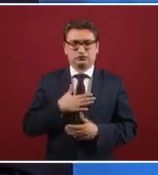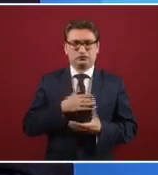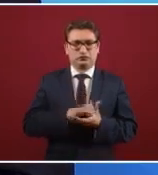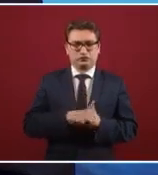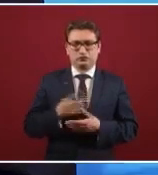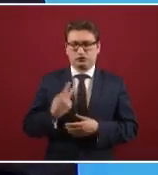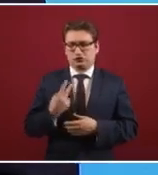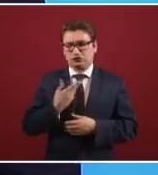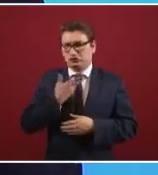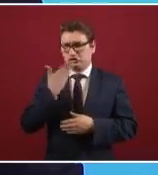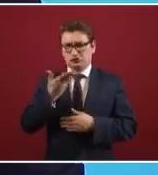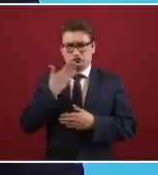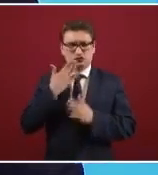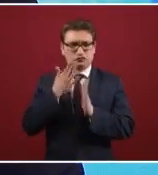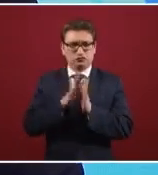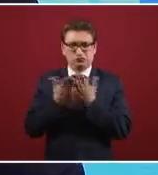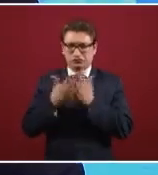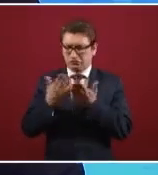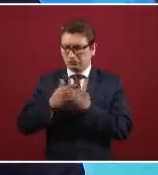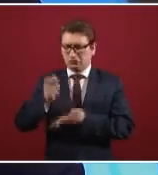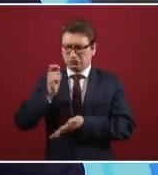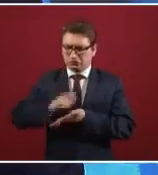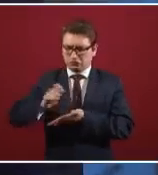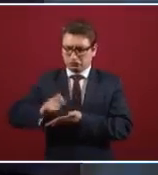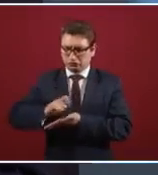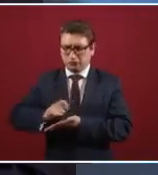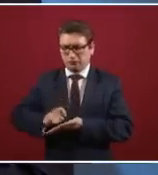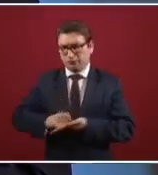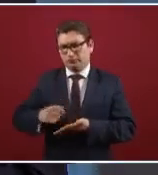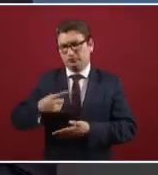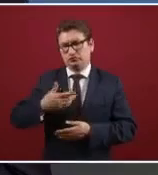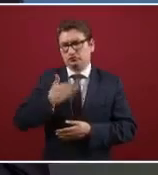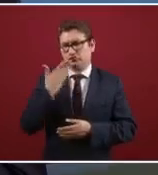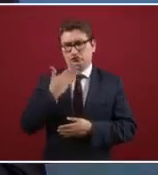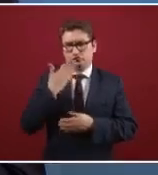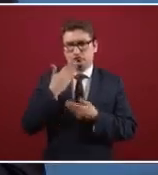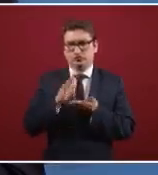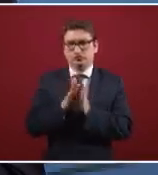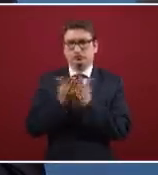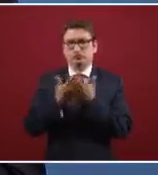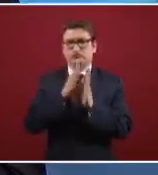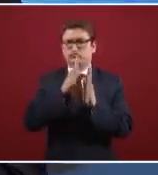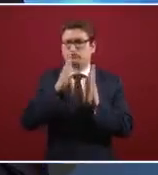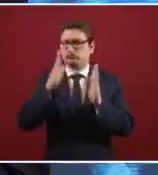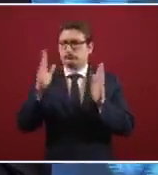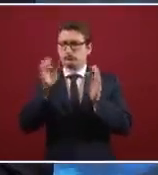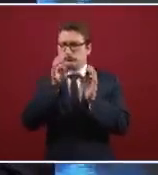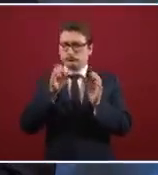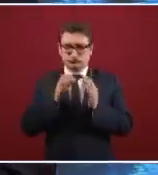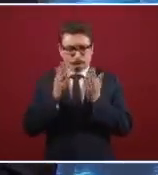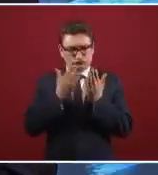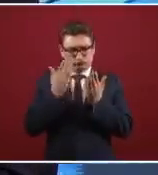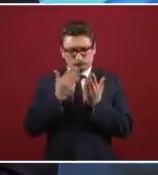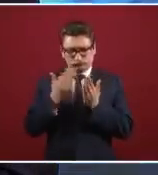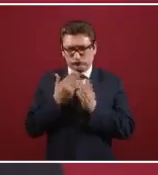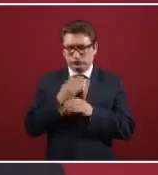y yo tenemos nuestros libros de consulta libros de cabecera